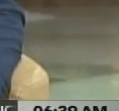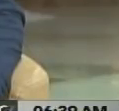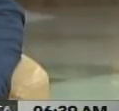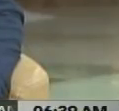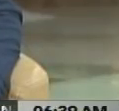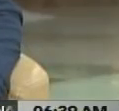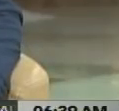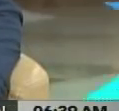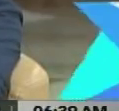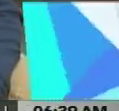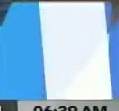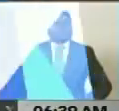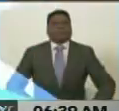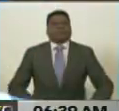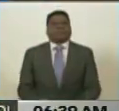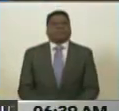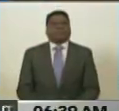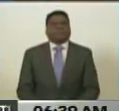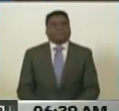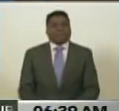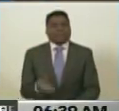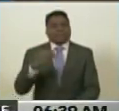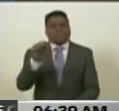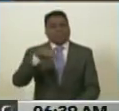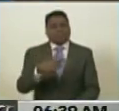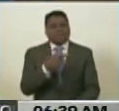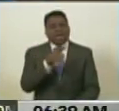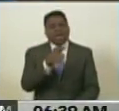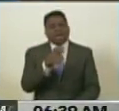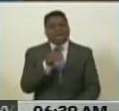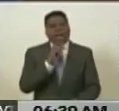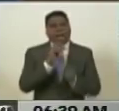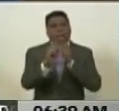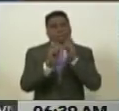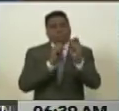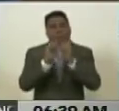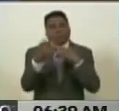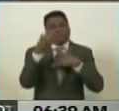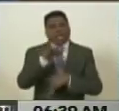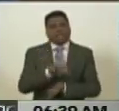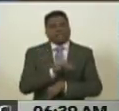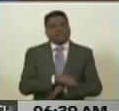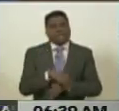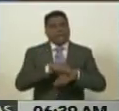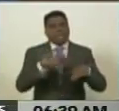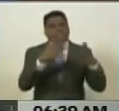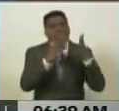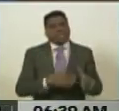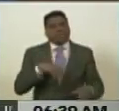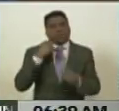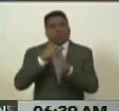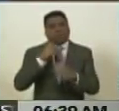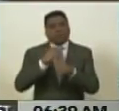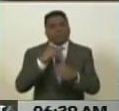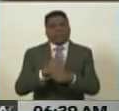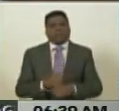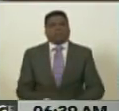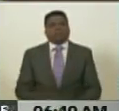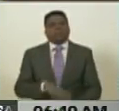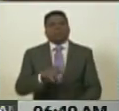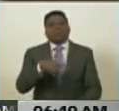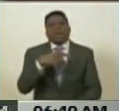hoy. Momento de continuar con la entrevista en la pauta de hoy. Francisco Torrealba, ministro del Poder Popular para el trabajo. Una